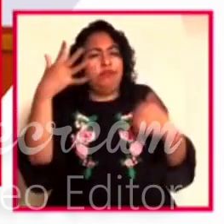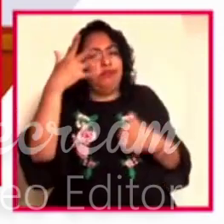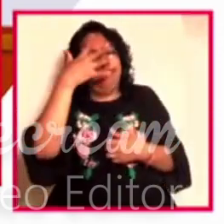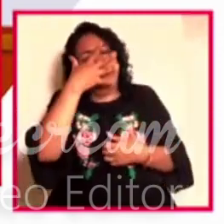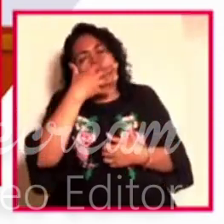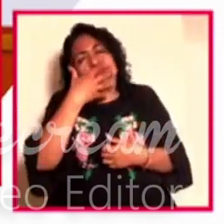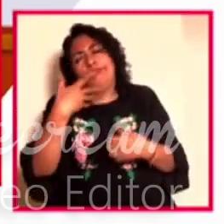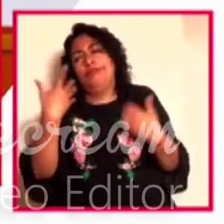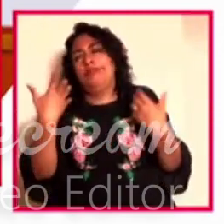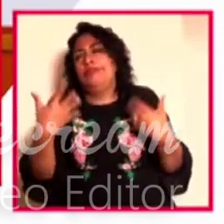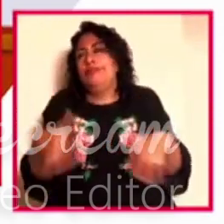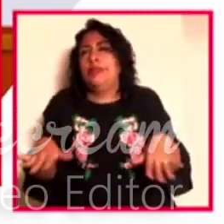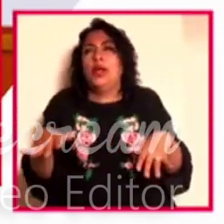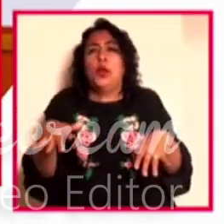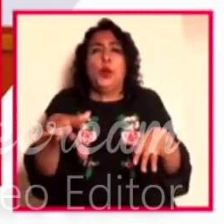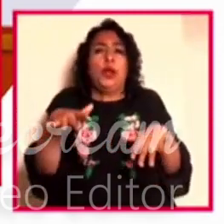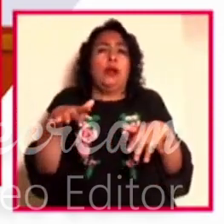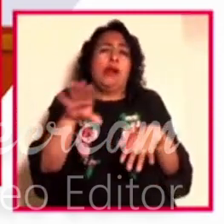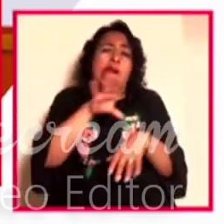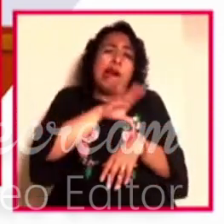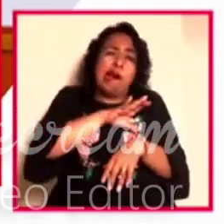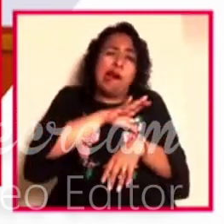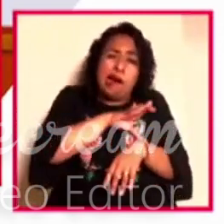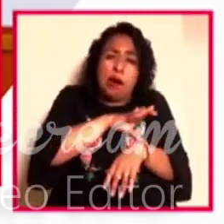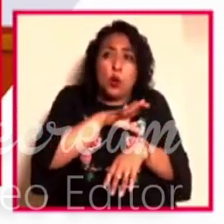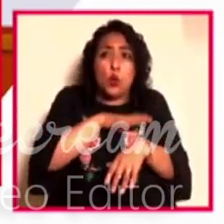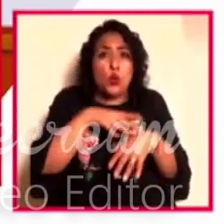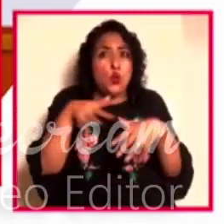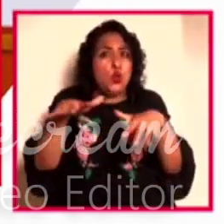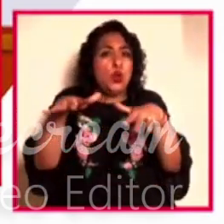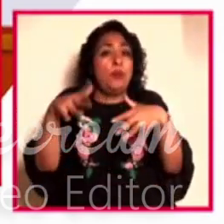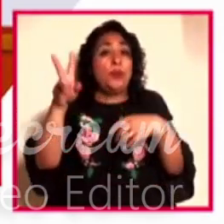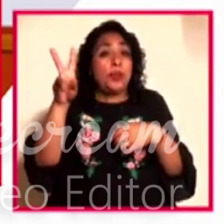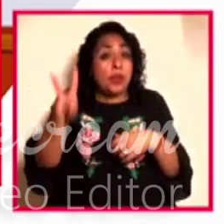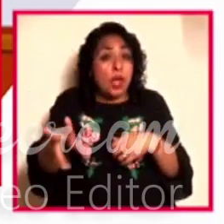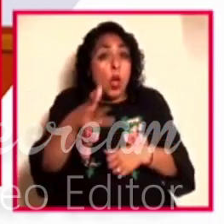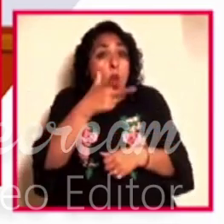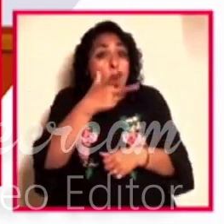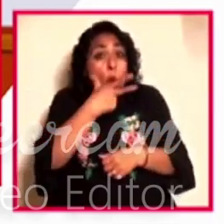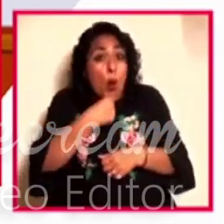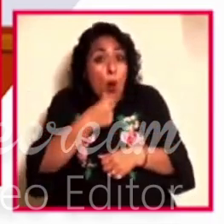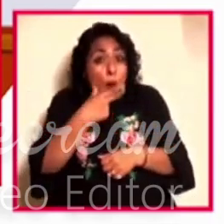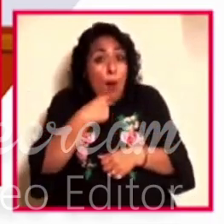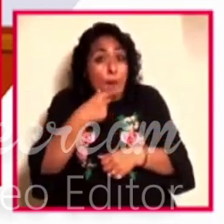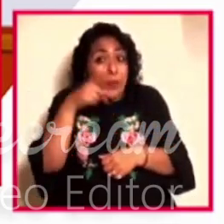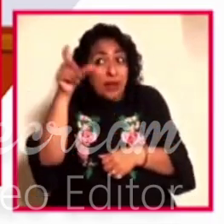encantador, brillante, cariñoso. Realmente era un hombre que estaba lleno